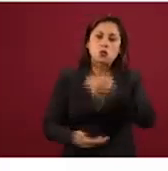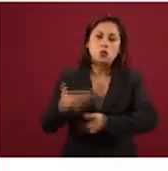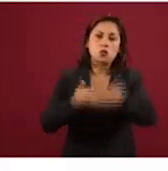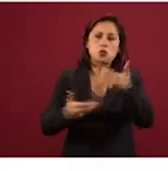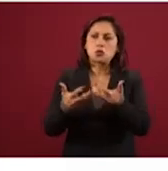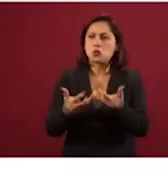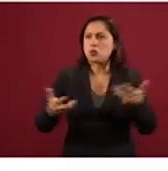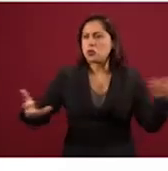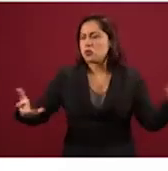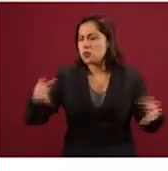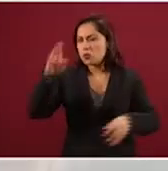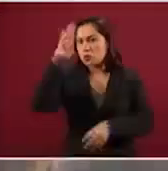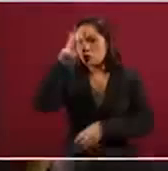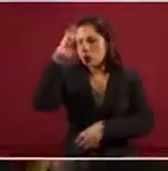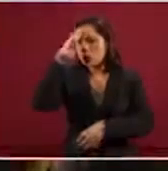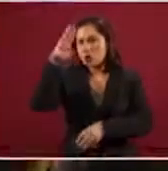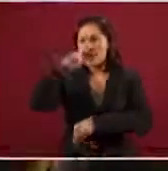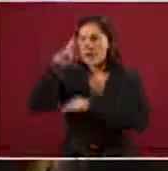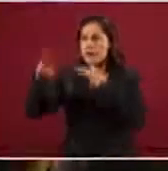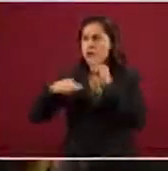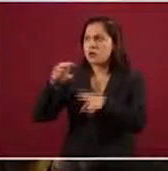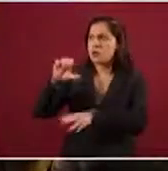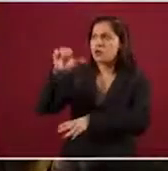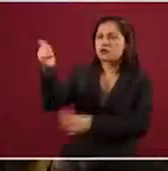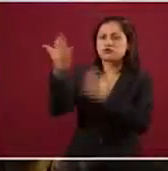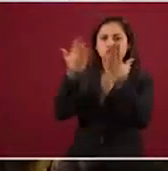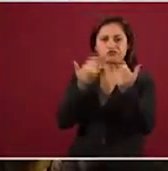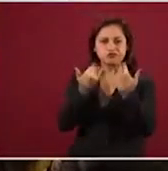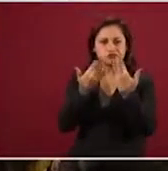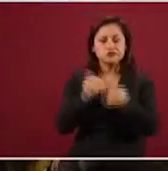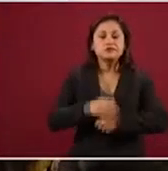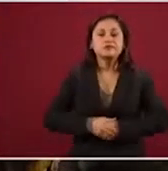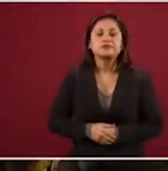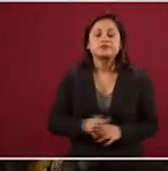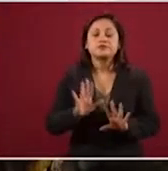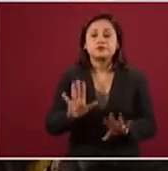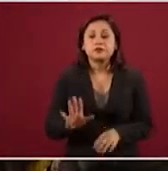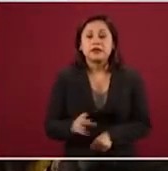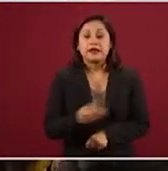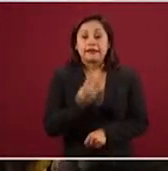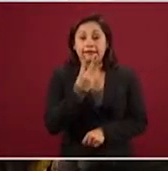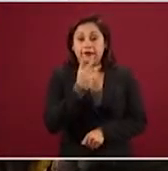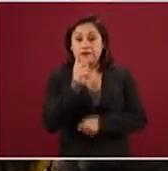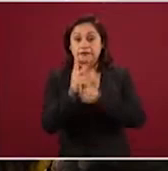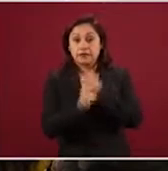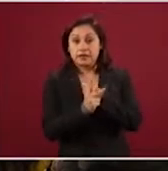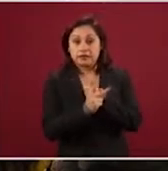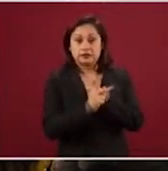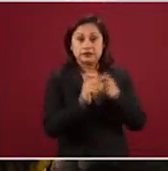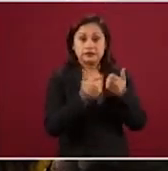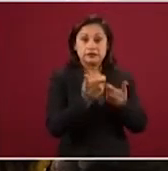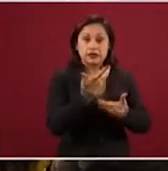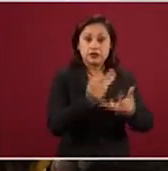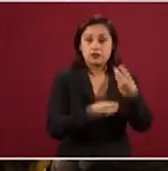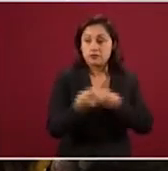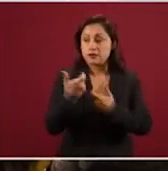mundo. Y el comercio entre las tres economías rebasa